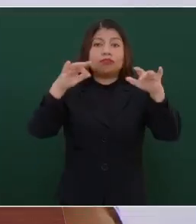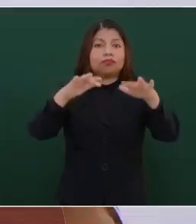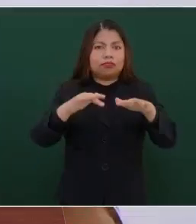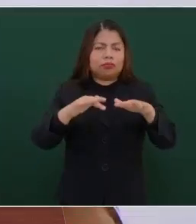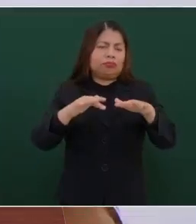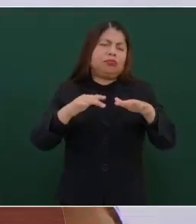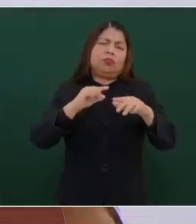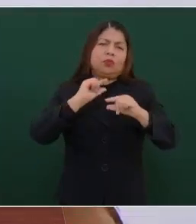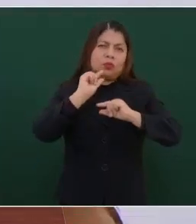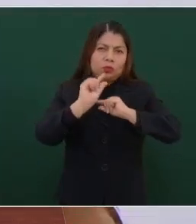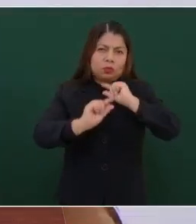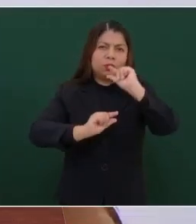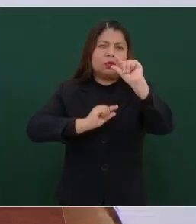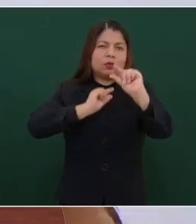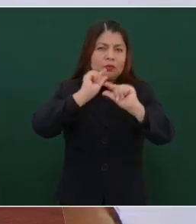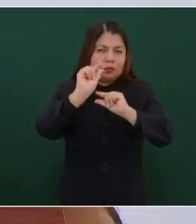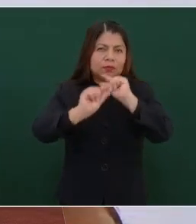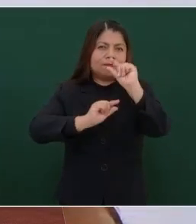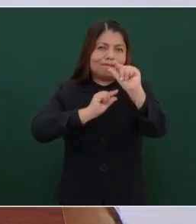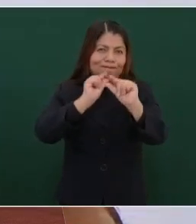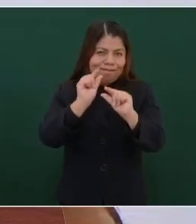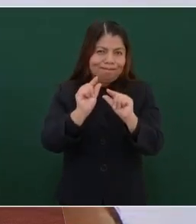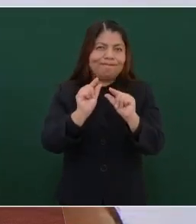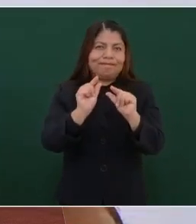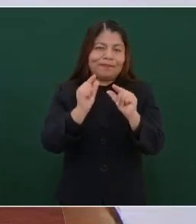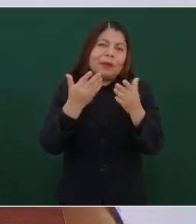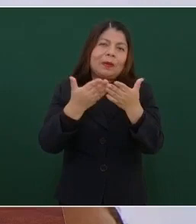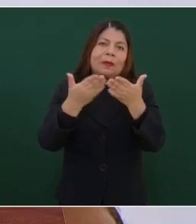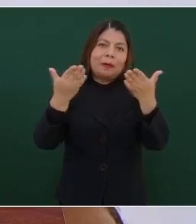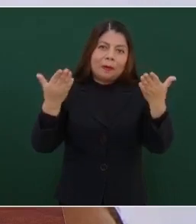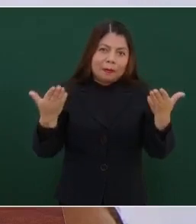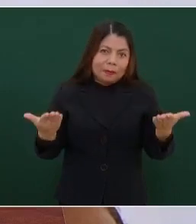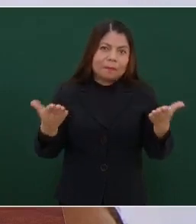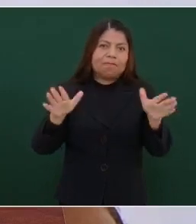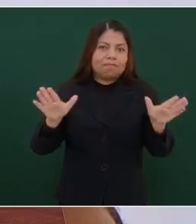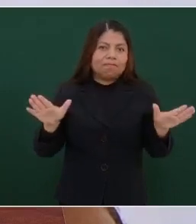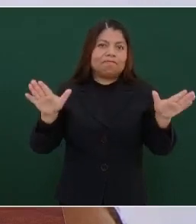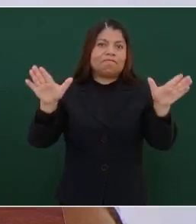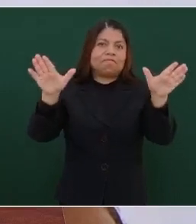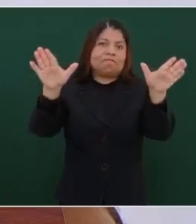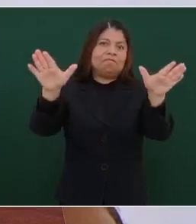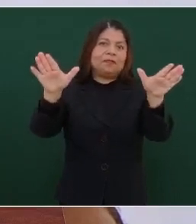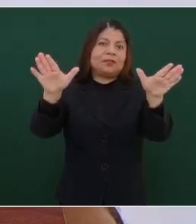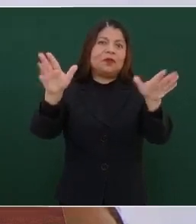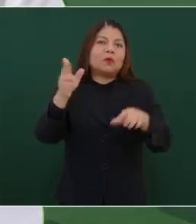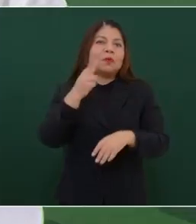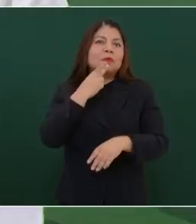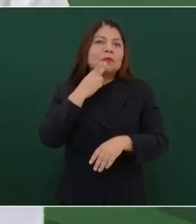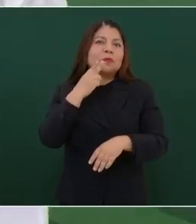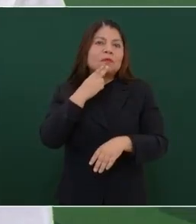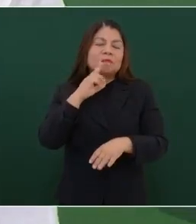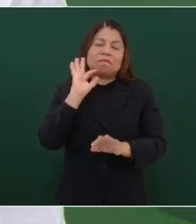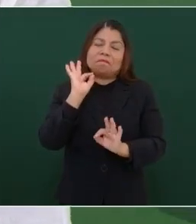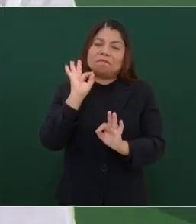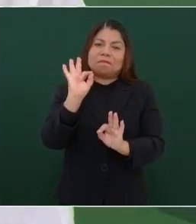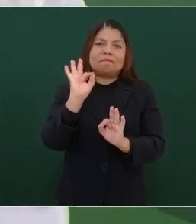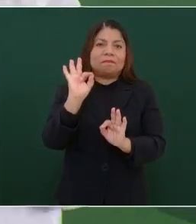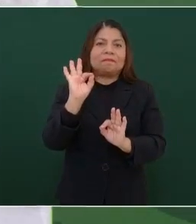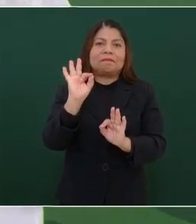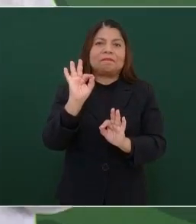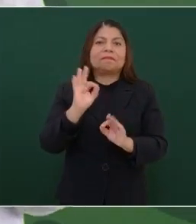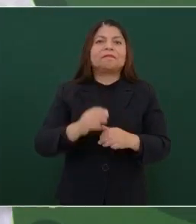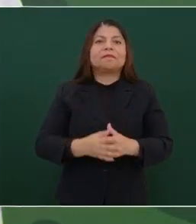funcionando adecuadamente el aeropuerto, como todas las obras. La refinería